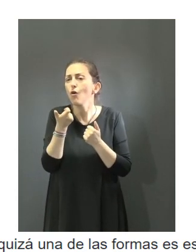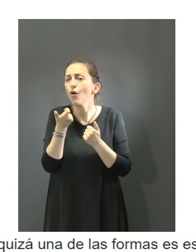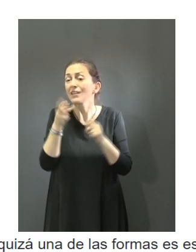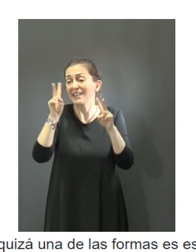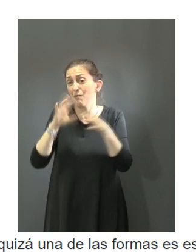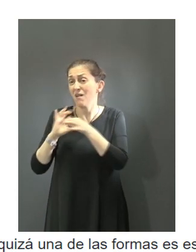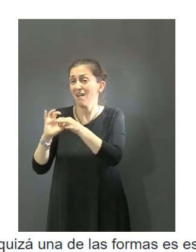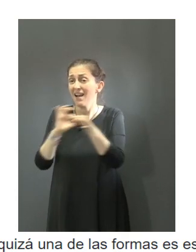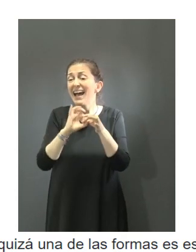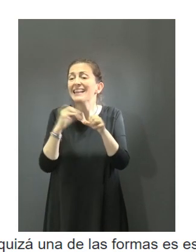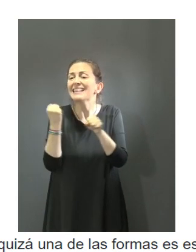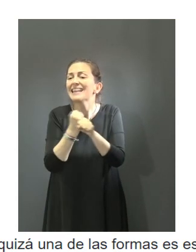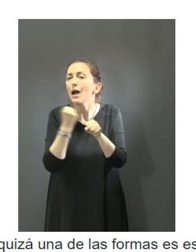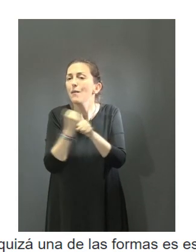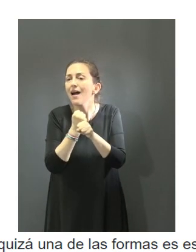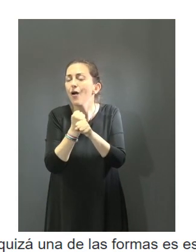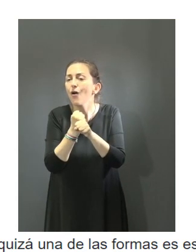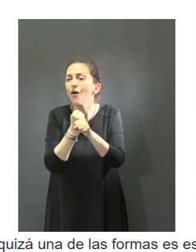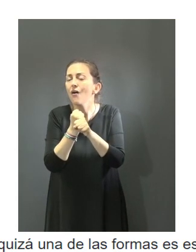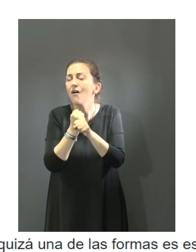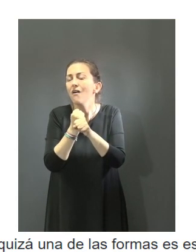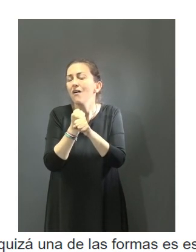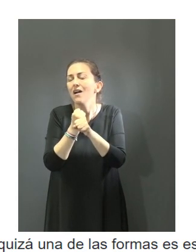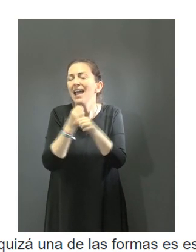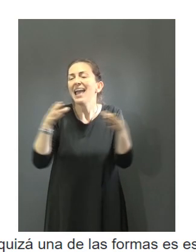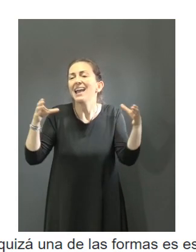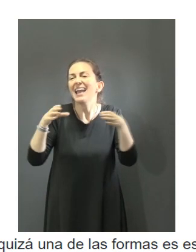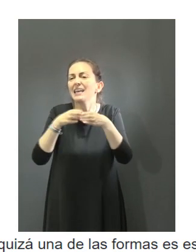a esto, al trabajo interdisciplinar.